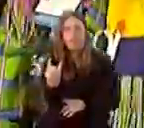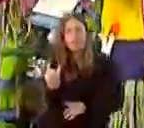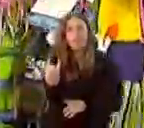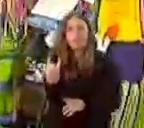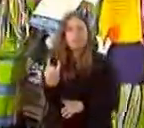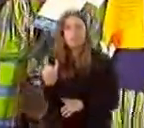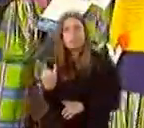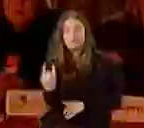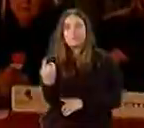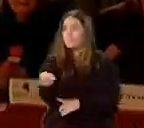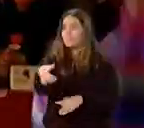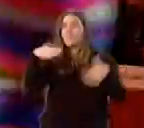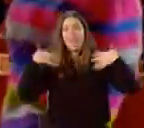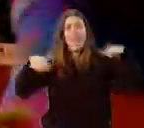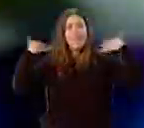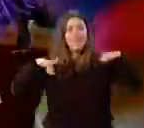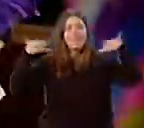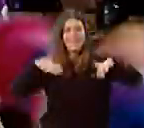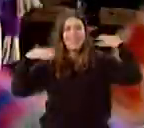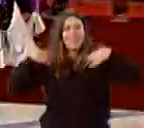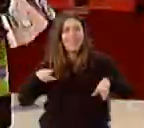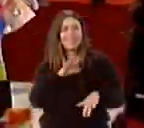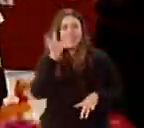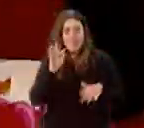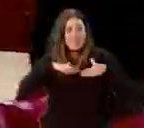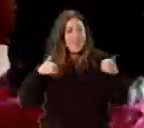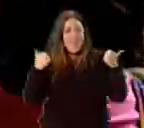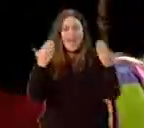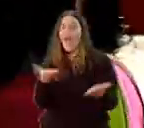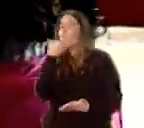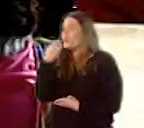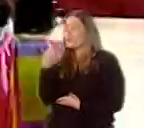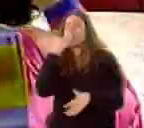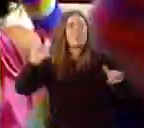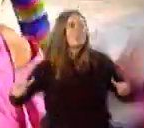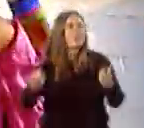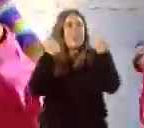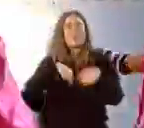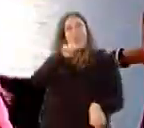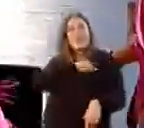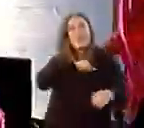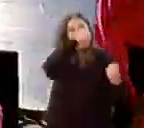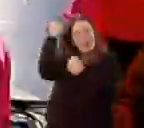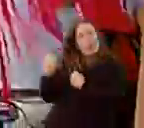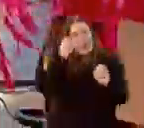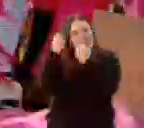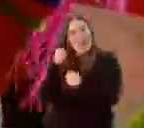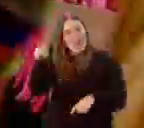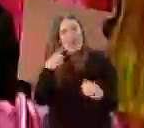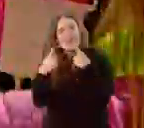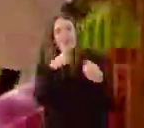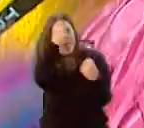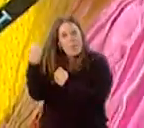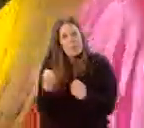no hay alegría más grande y no hay regalos más bellos que te sientas protegida por el amor de tu vida